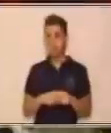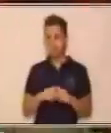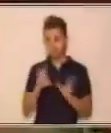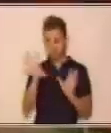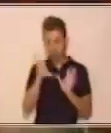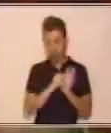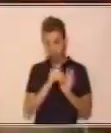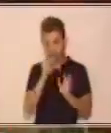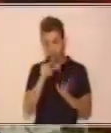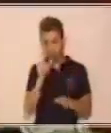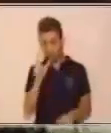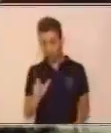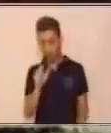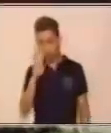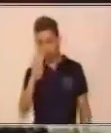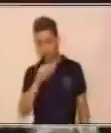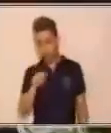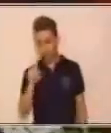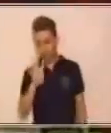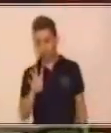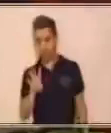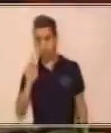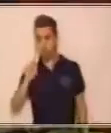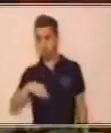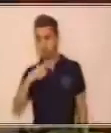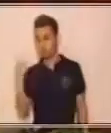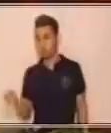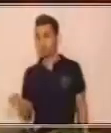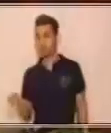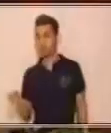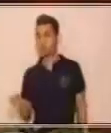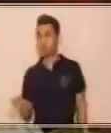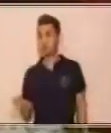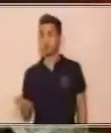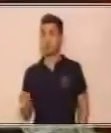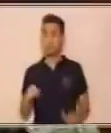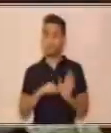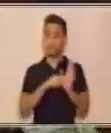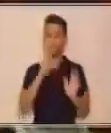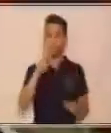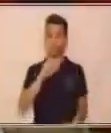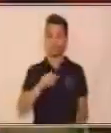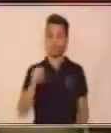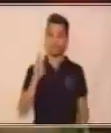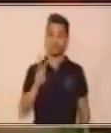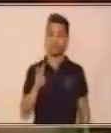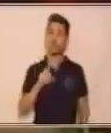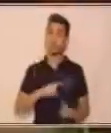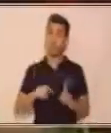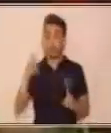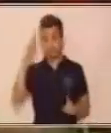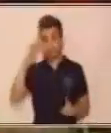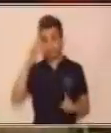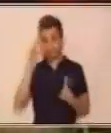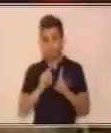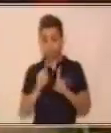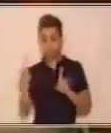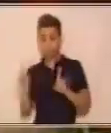dividendo que es 4/5 y lo vamos a dividir dentro de menos 2/3, pero vamos a